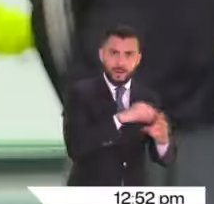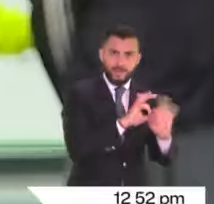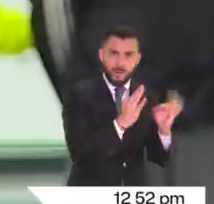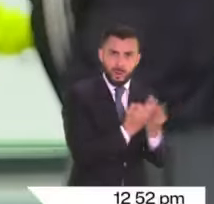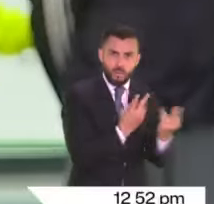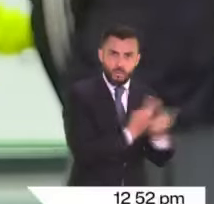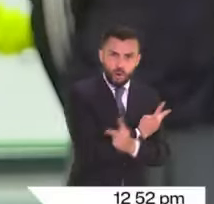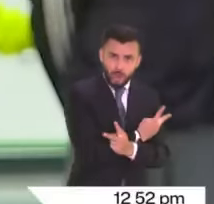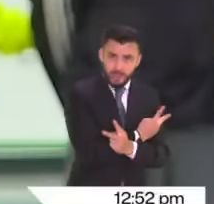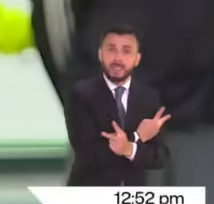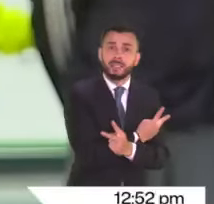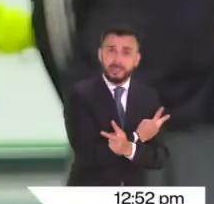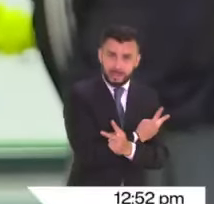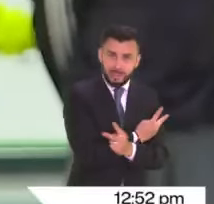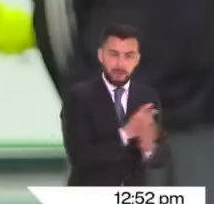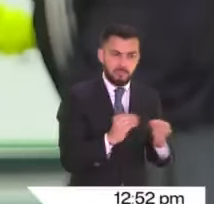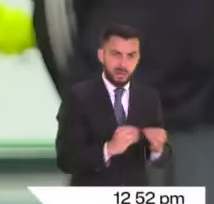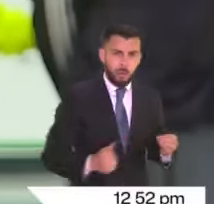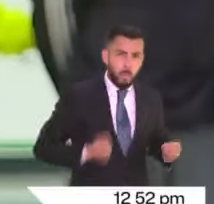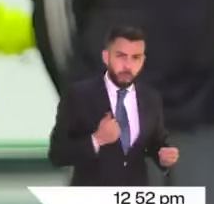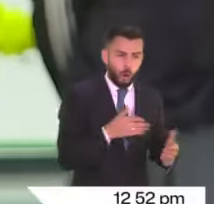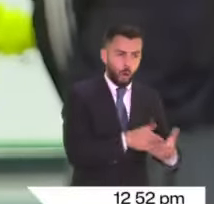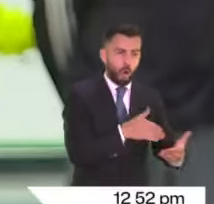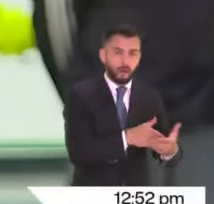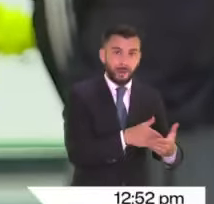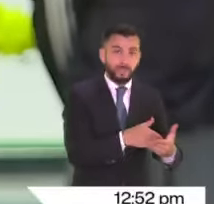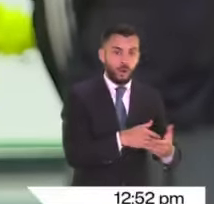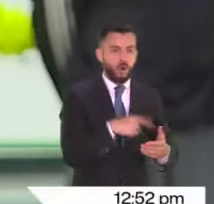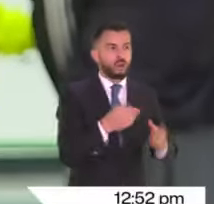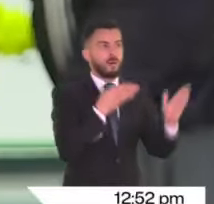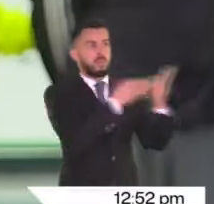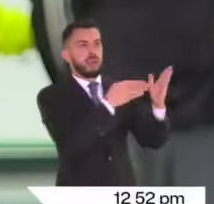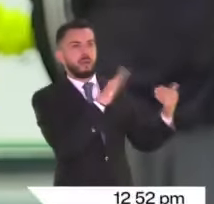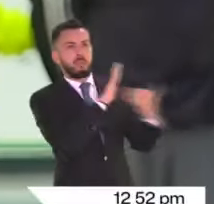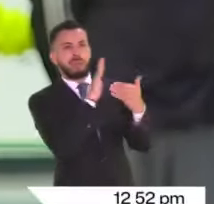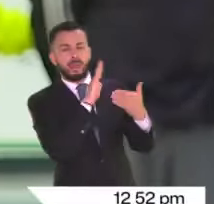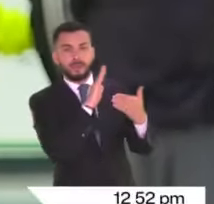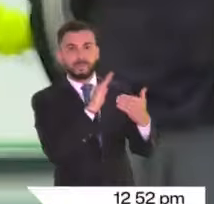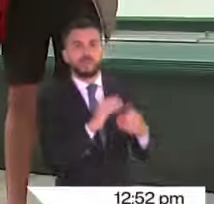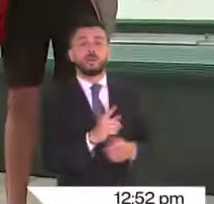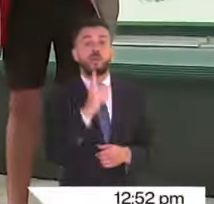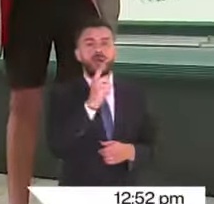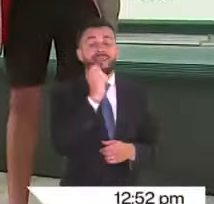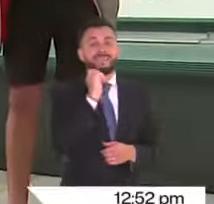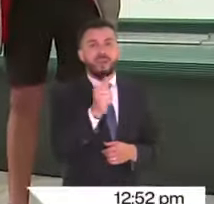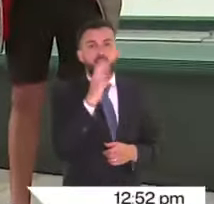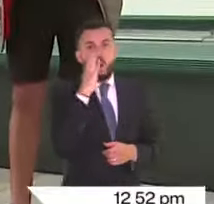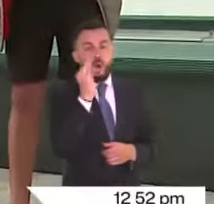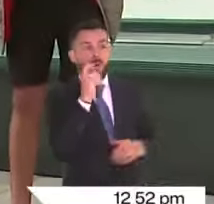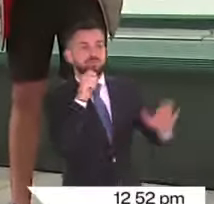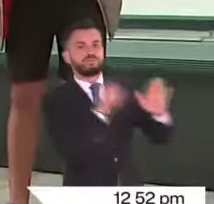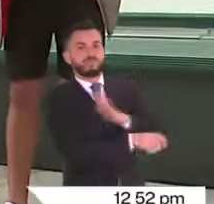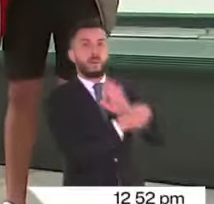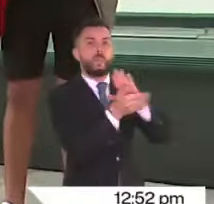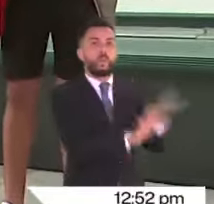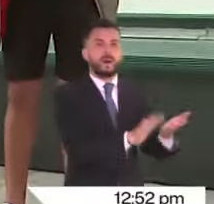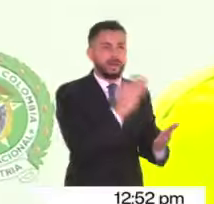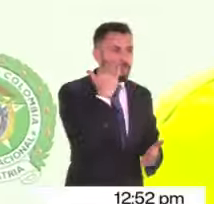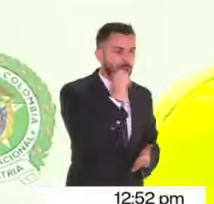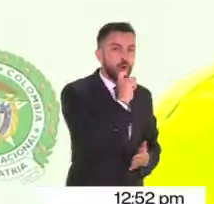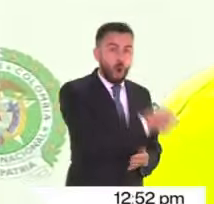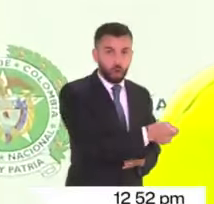de maltratos y abusos en contra de su pareja y un intento de feminicidio. Durante el año se han capturado